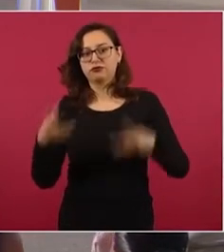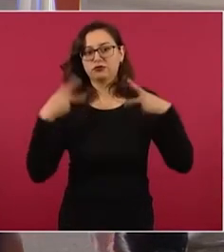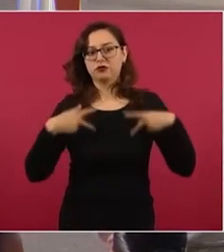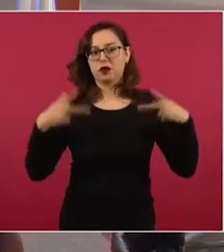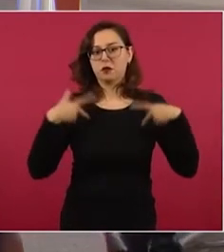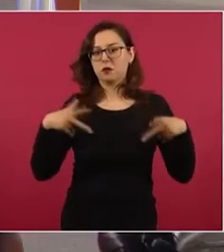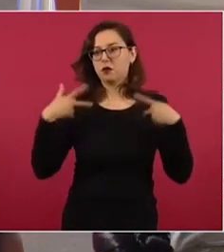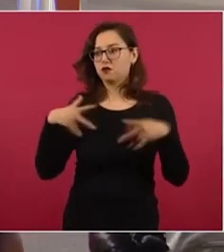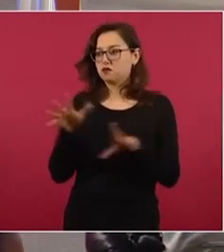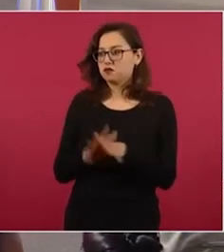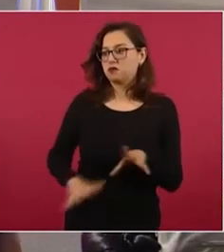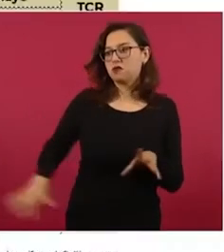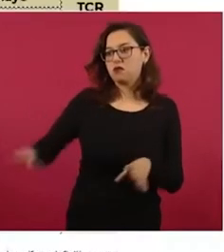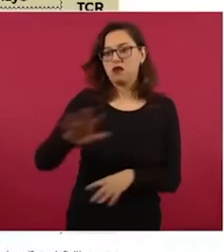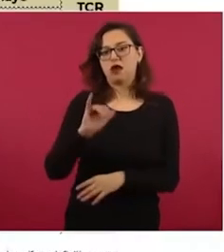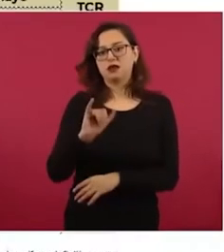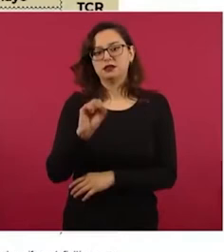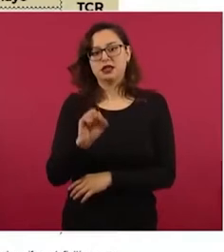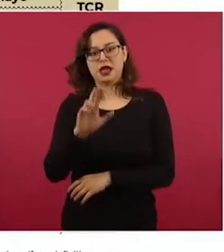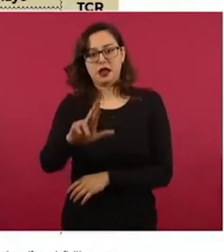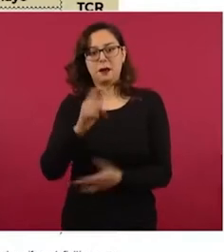Miren el impuesto sobre la renta.